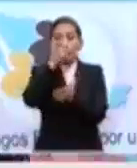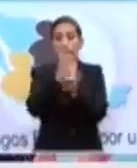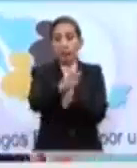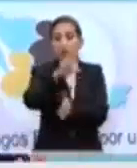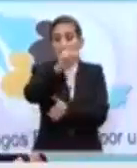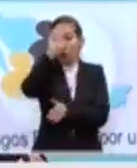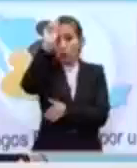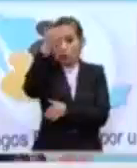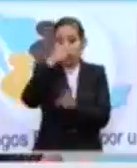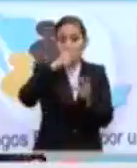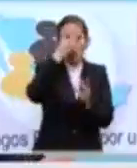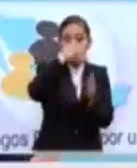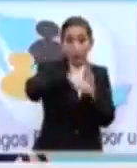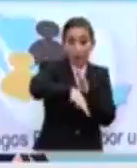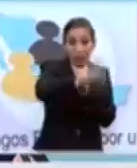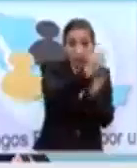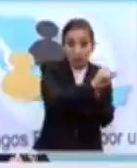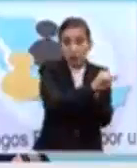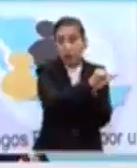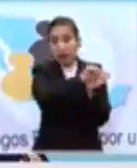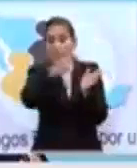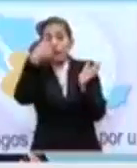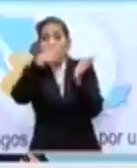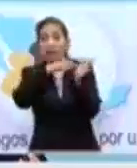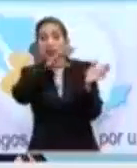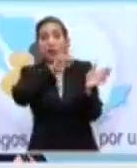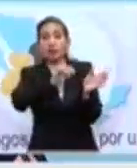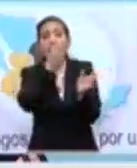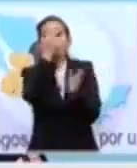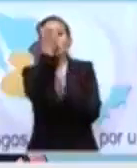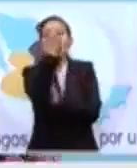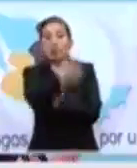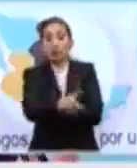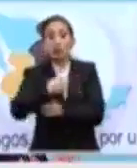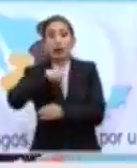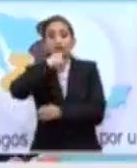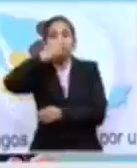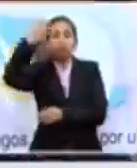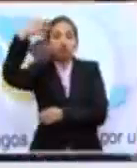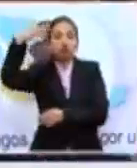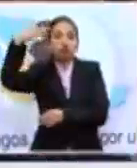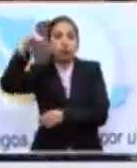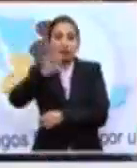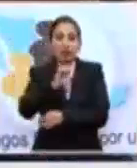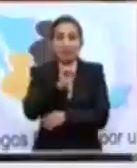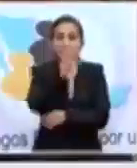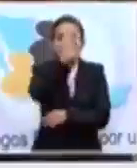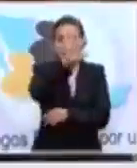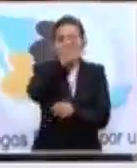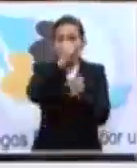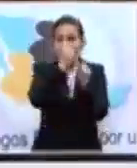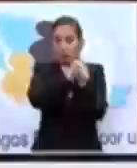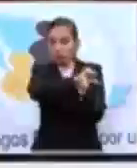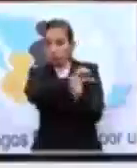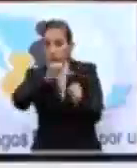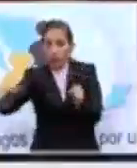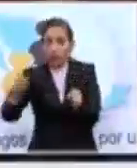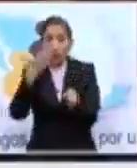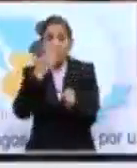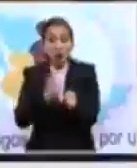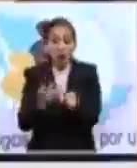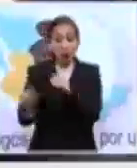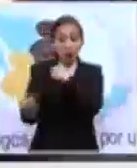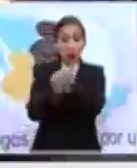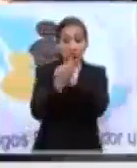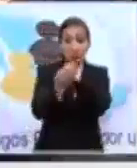a partir del 2014 1.092 pesos a los adultos mayores de 65 años que carezcan de